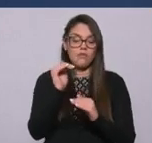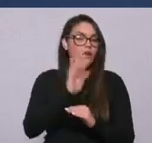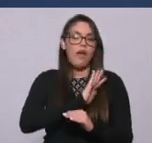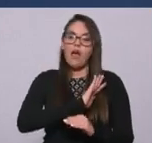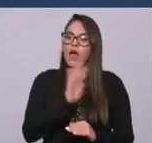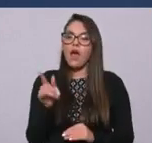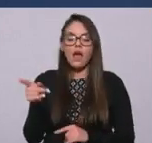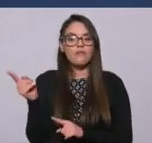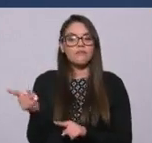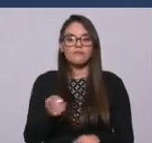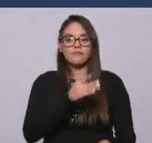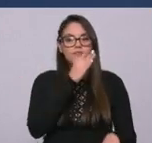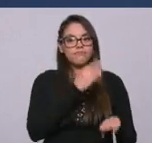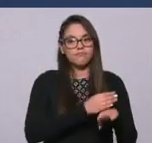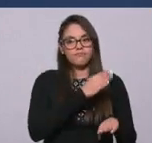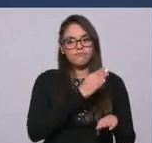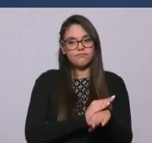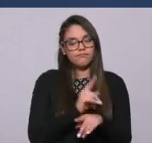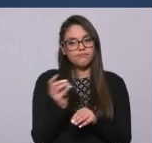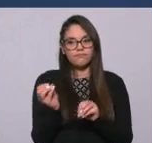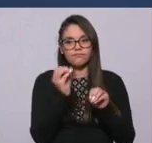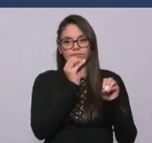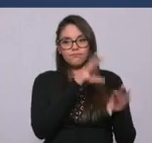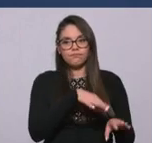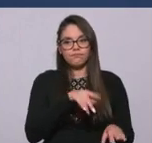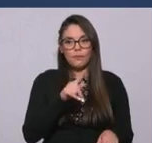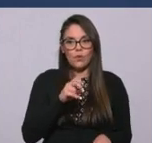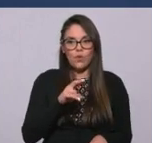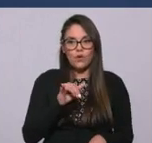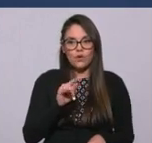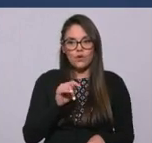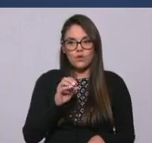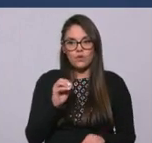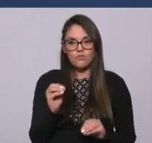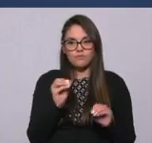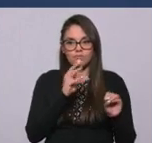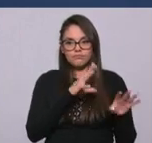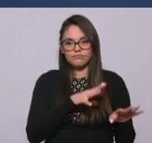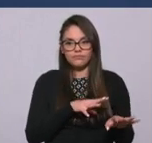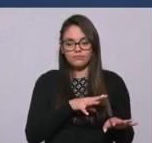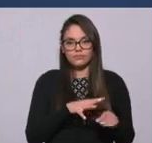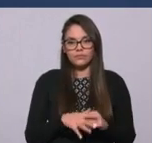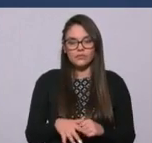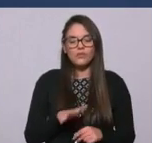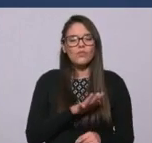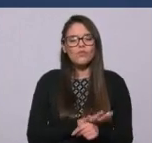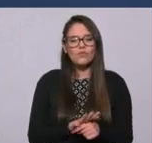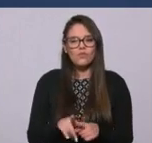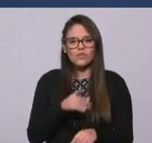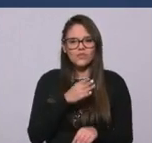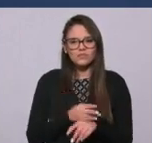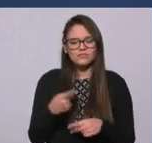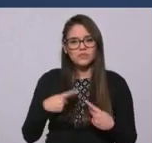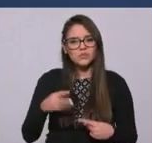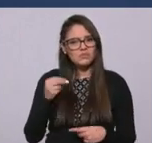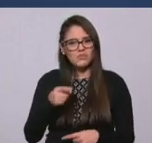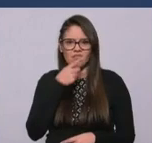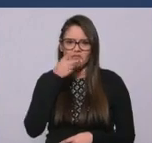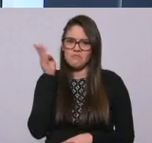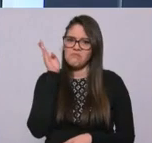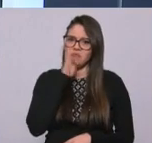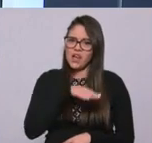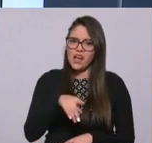sanción correspondiente al programa. ¿Cuál ha sido la respuesta de la ciudadanía con este programa que es polémico? Hay quien se queja de él y hay